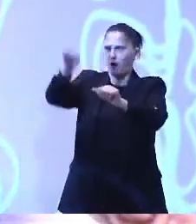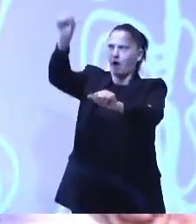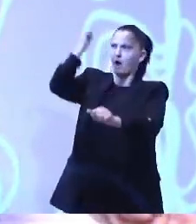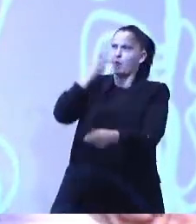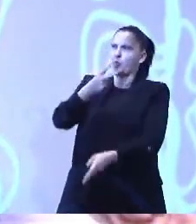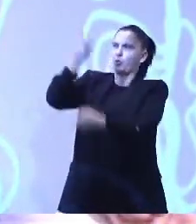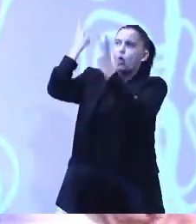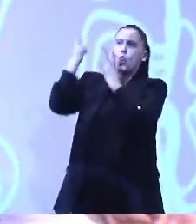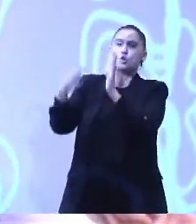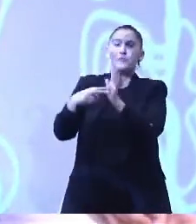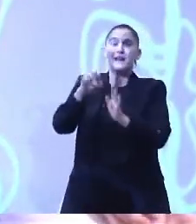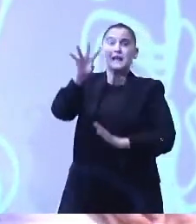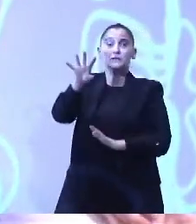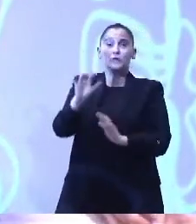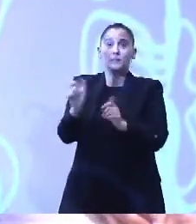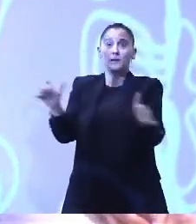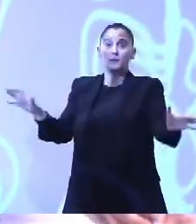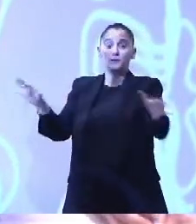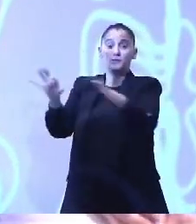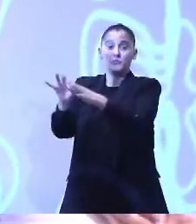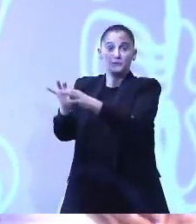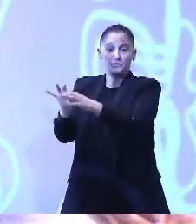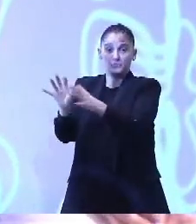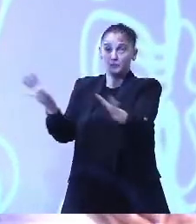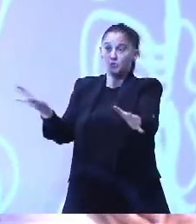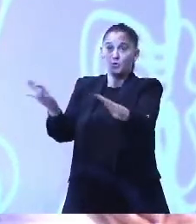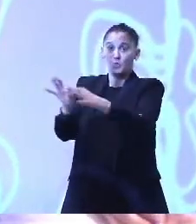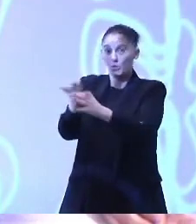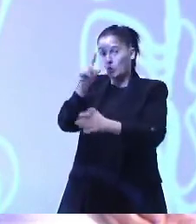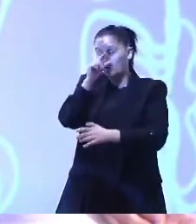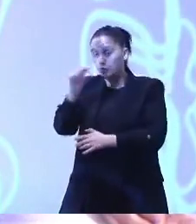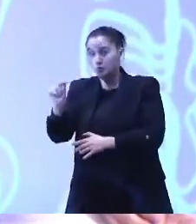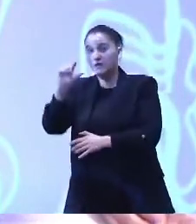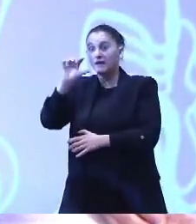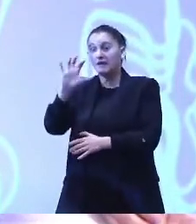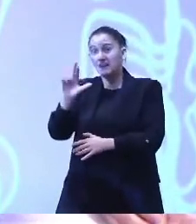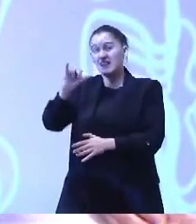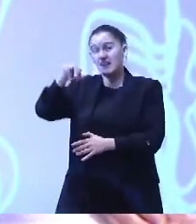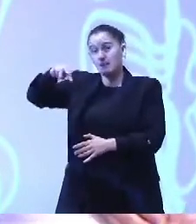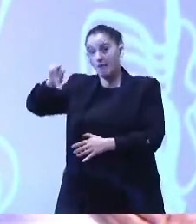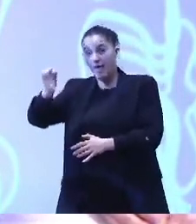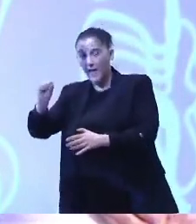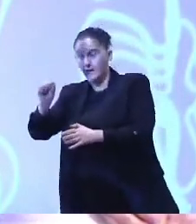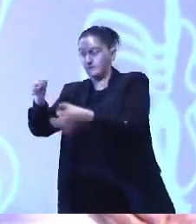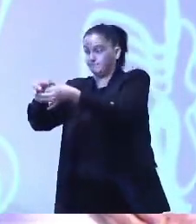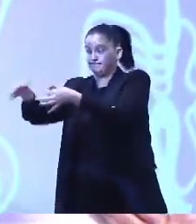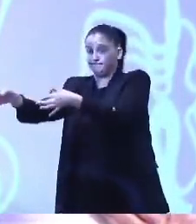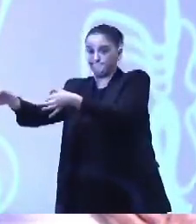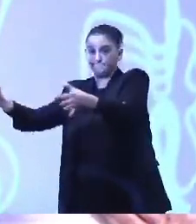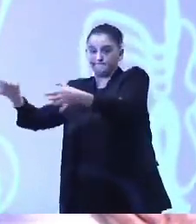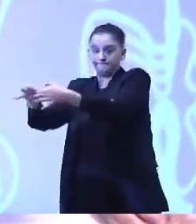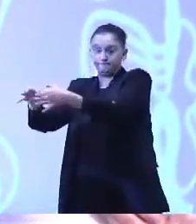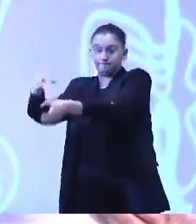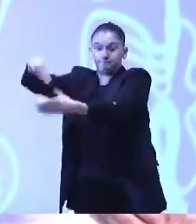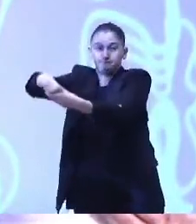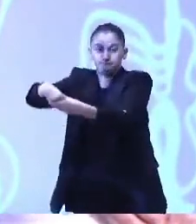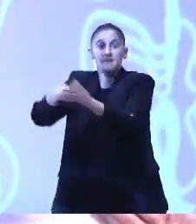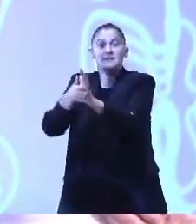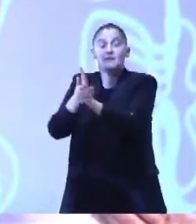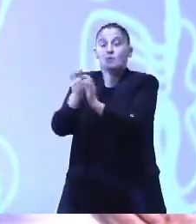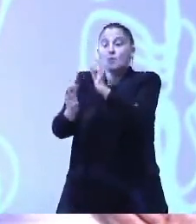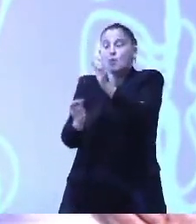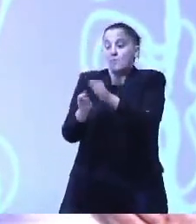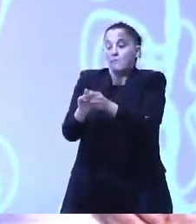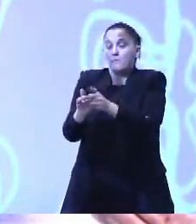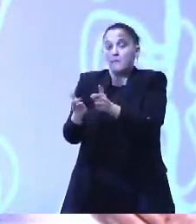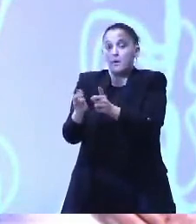año 2014, cuando se anexionó unilateralmente Putin Crimea, que también era una parte de Ucrania, es que poco a poco y de